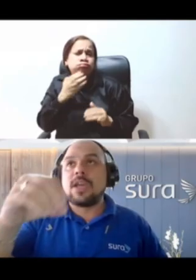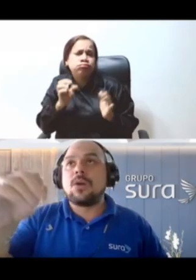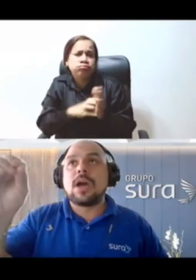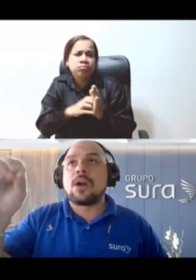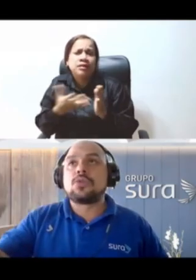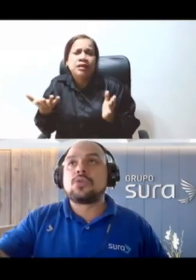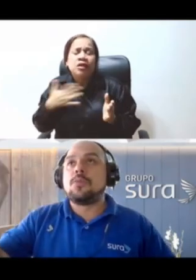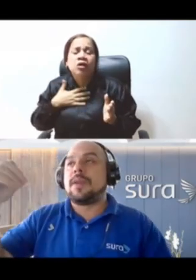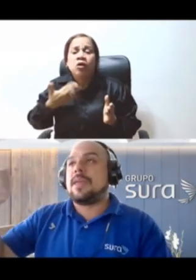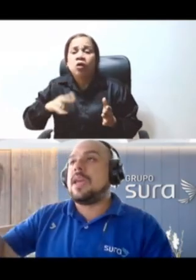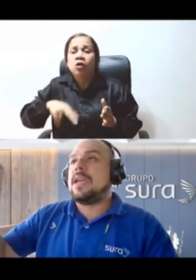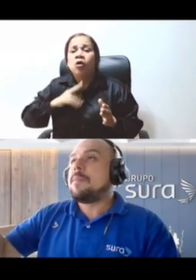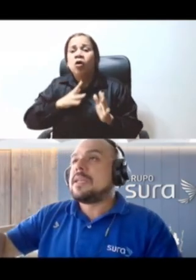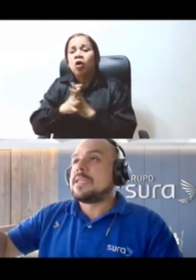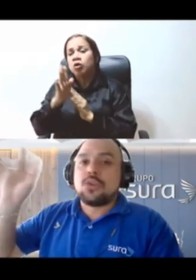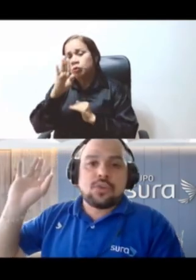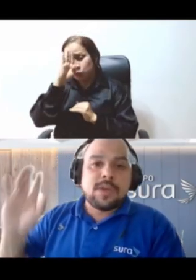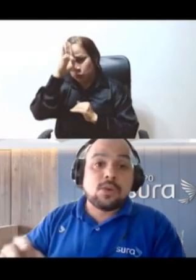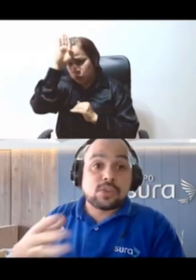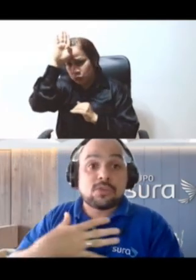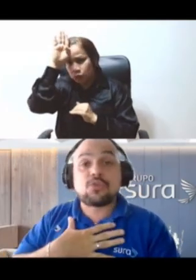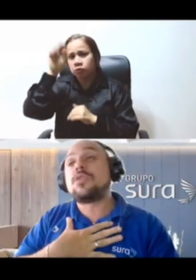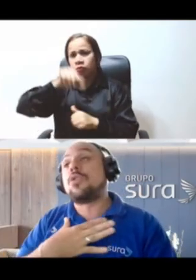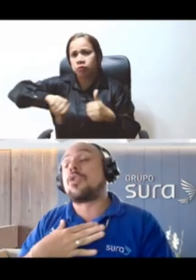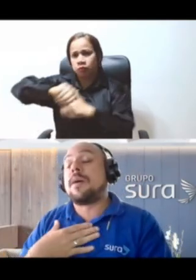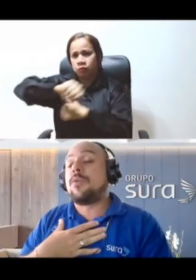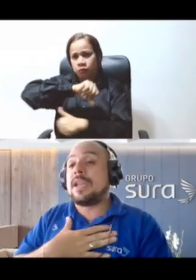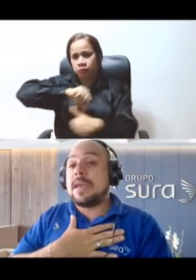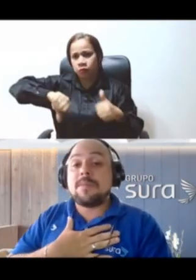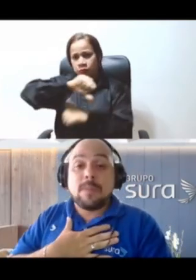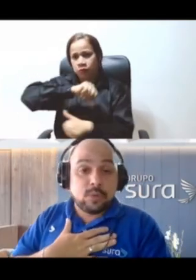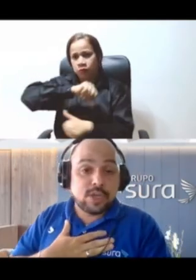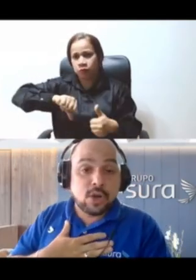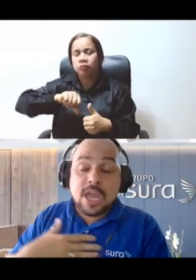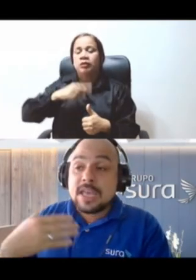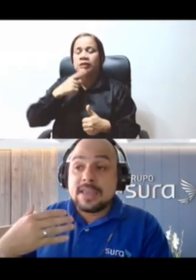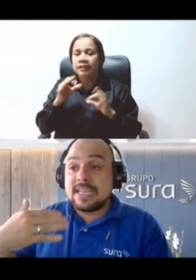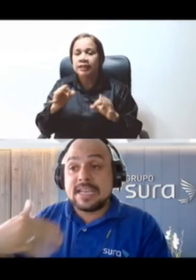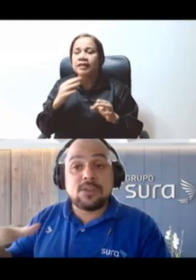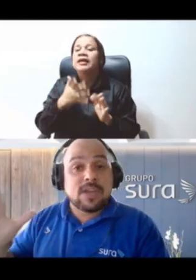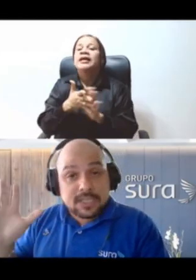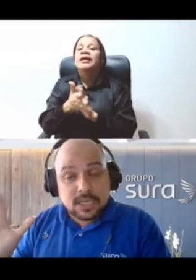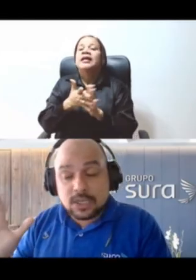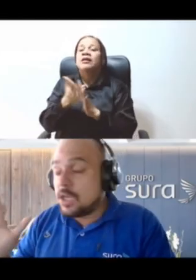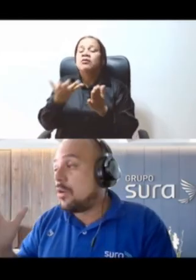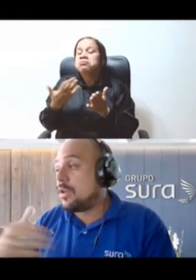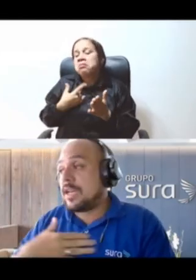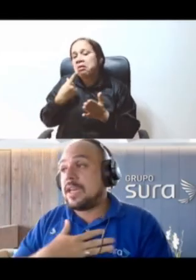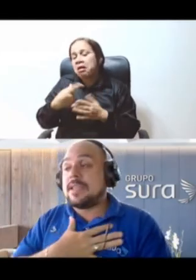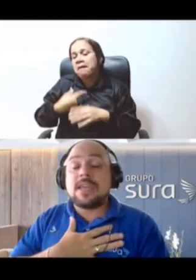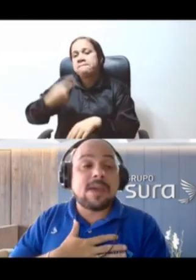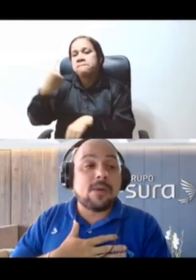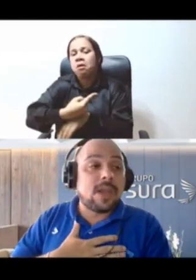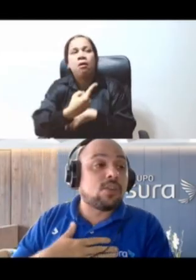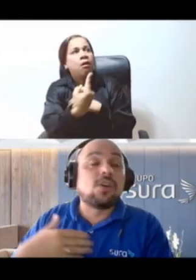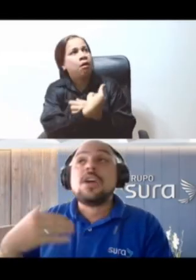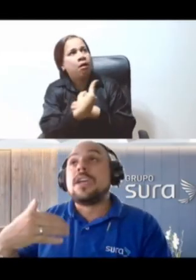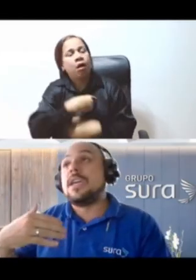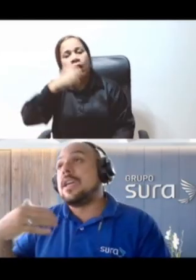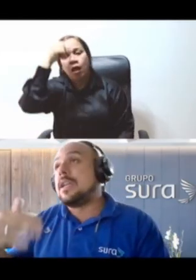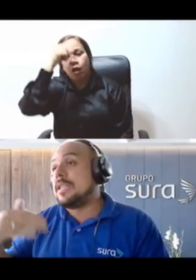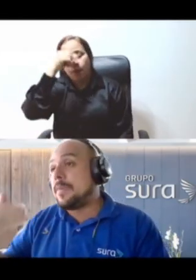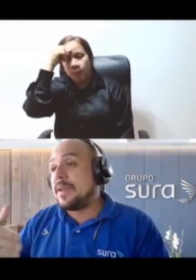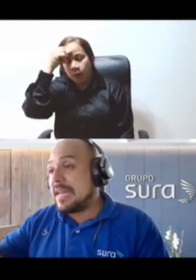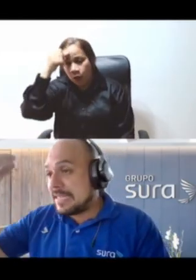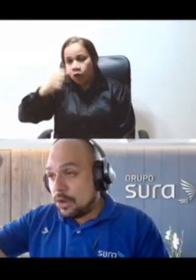así, yo tengo la costumbre de ir a misa los domingos. Eso es una norma moral que a mí me impusieron desde que yo era chiquitico, desde que tenía a mi